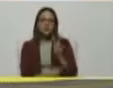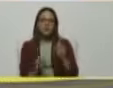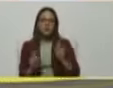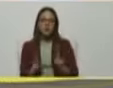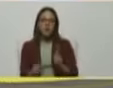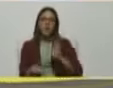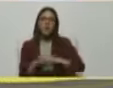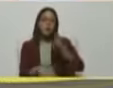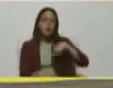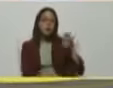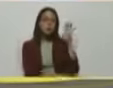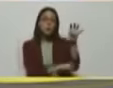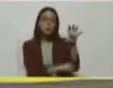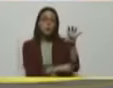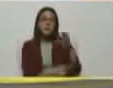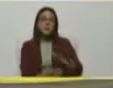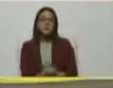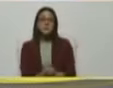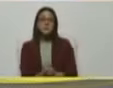Porque es un país